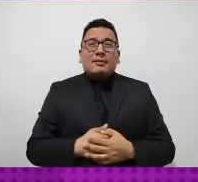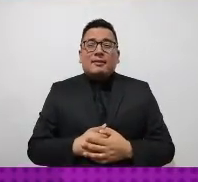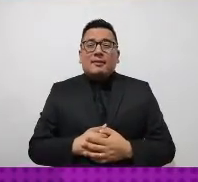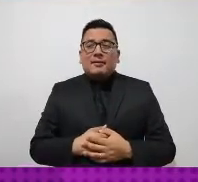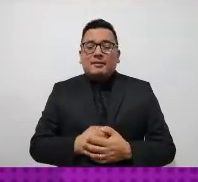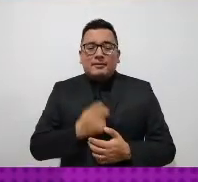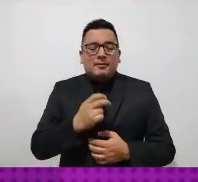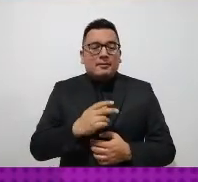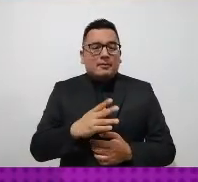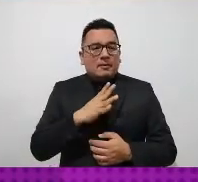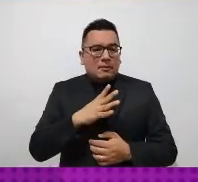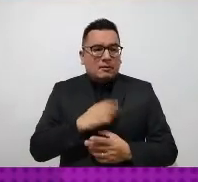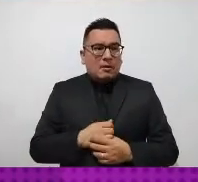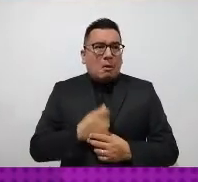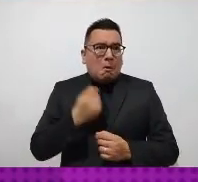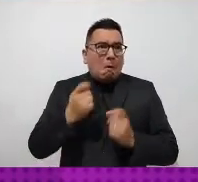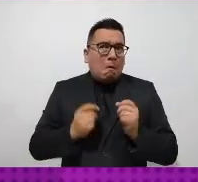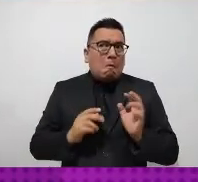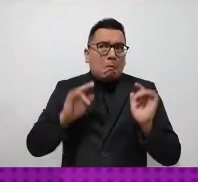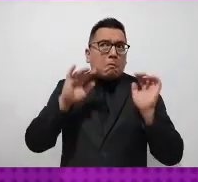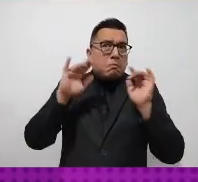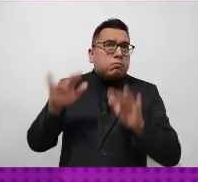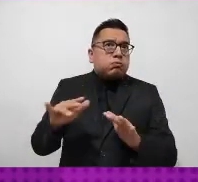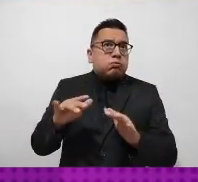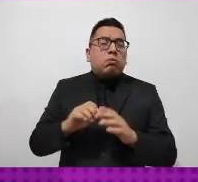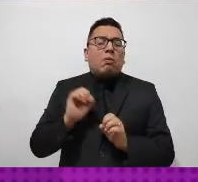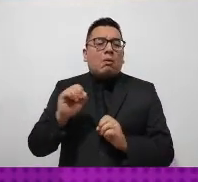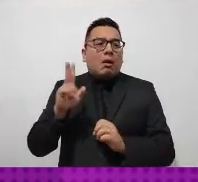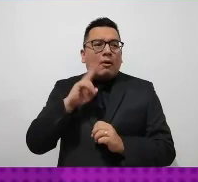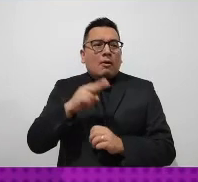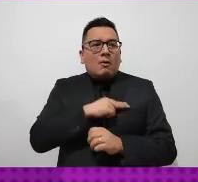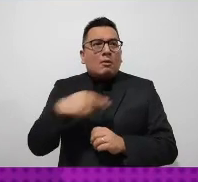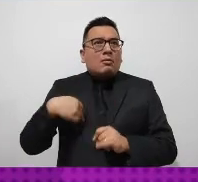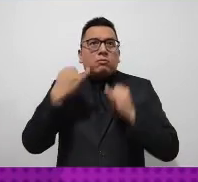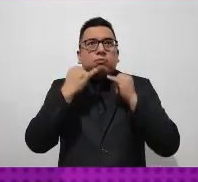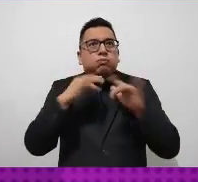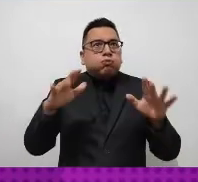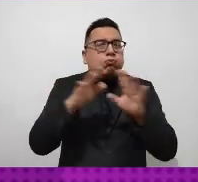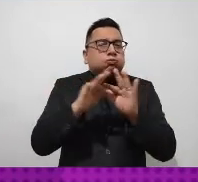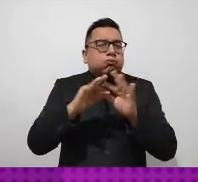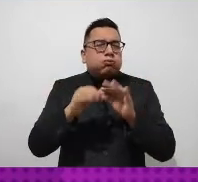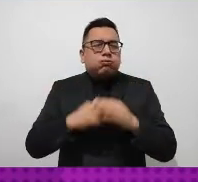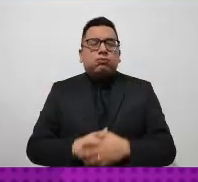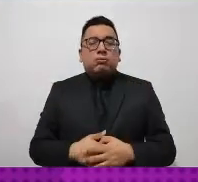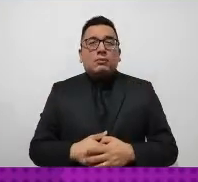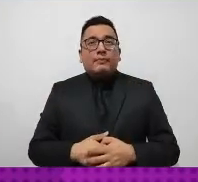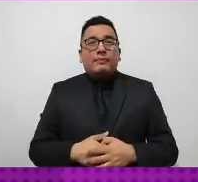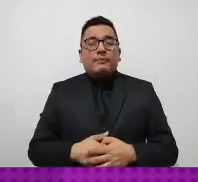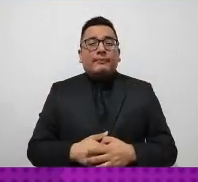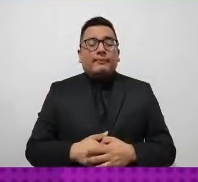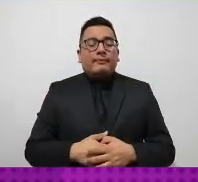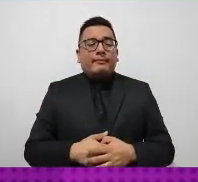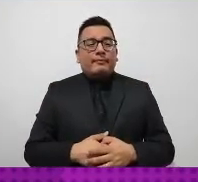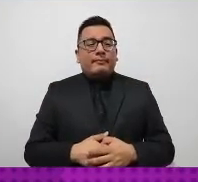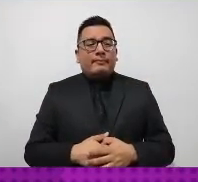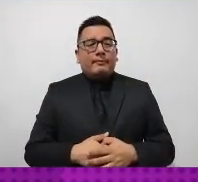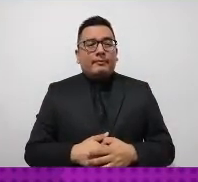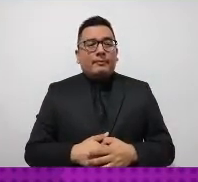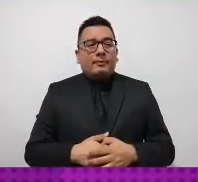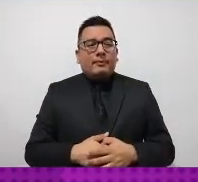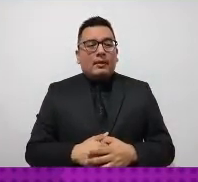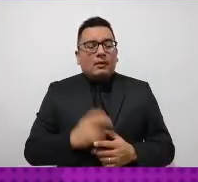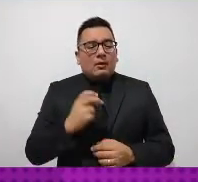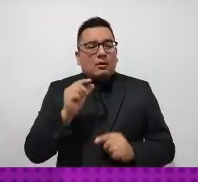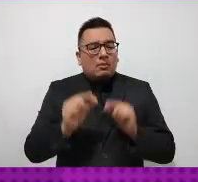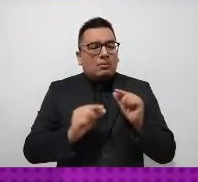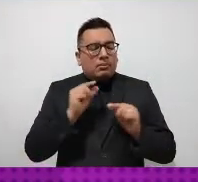que tanto nos recibieran como nosotros darles toda la información respecto a esta red de mujeres electas. Y conforme